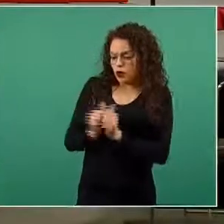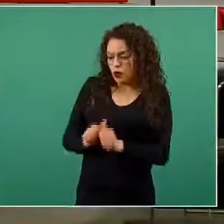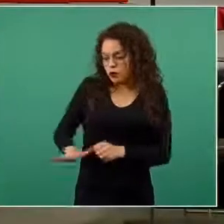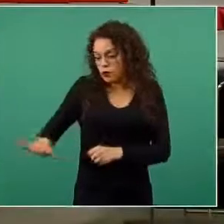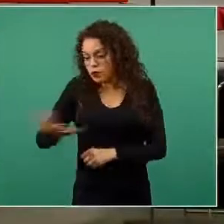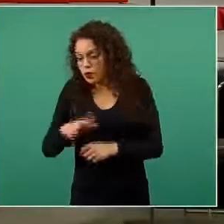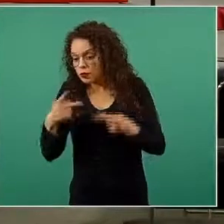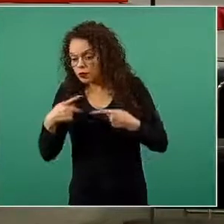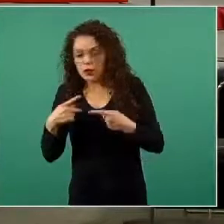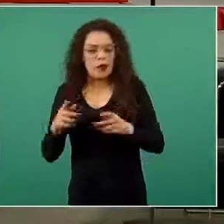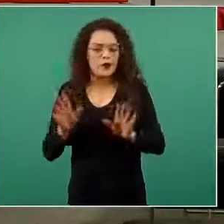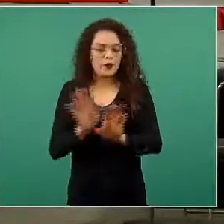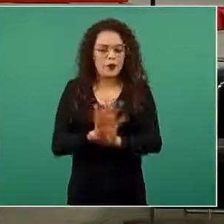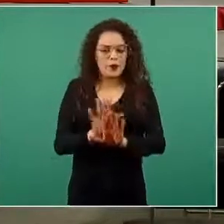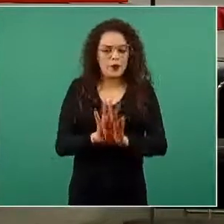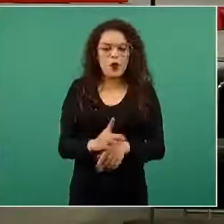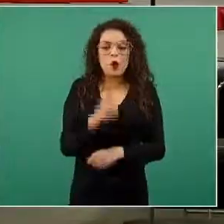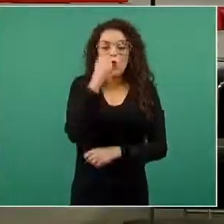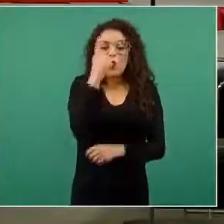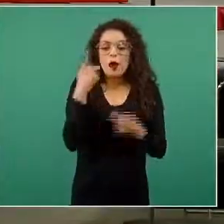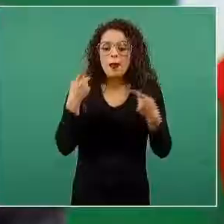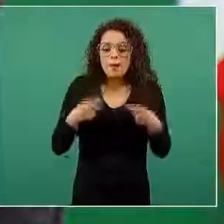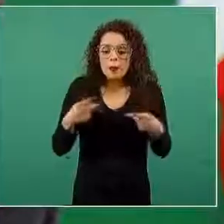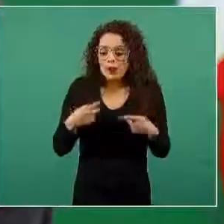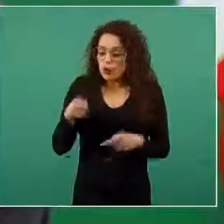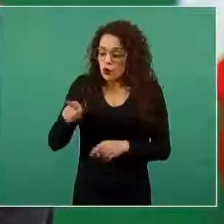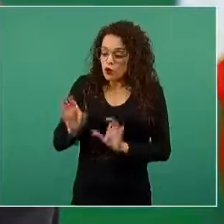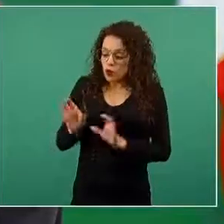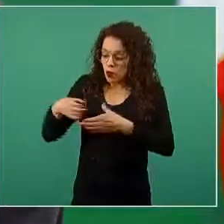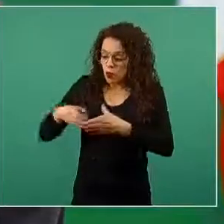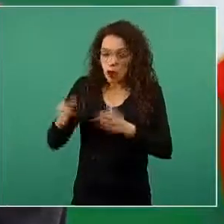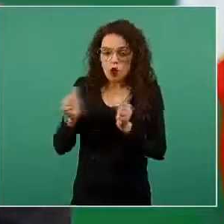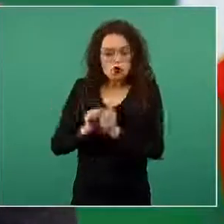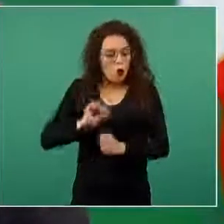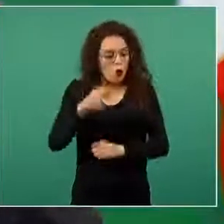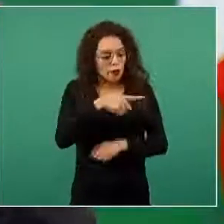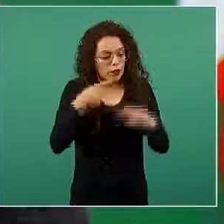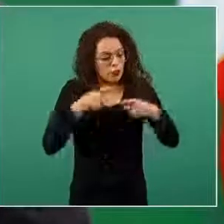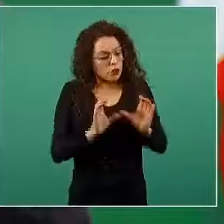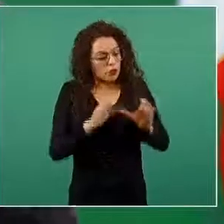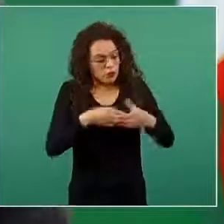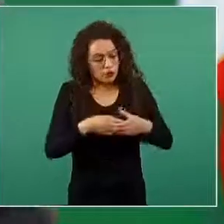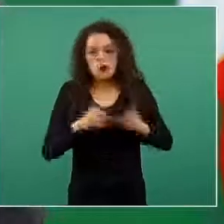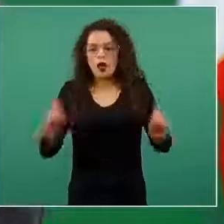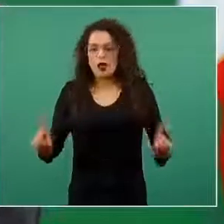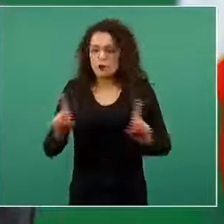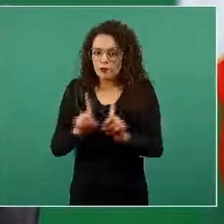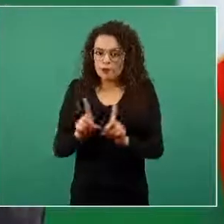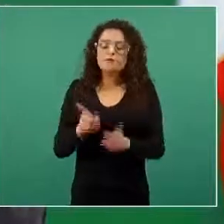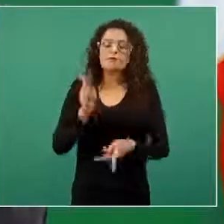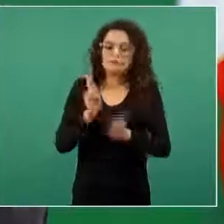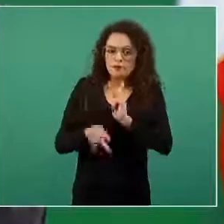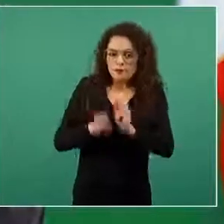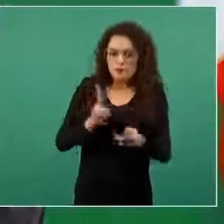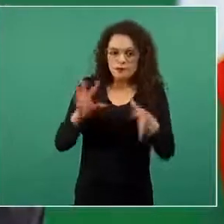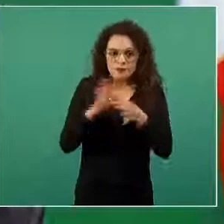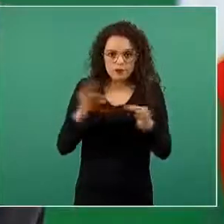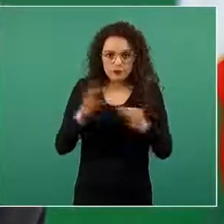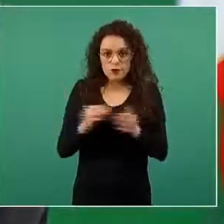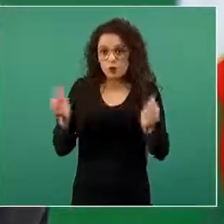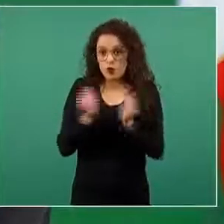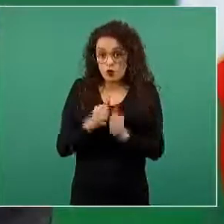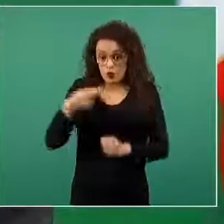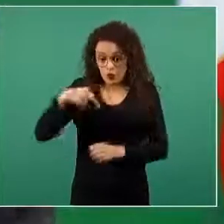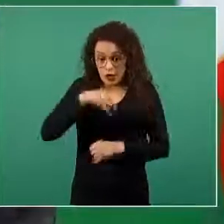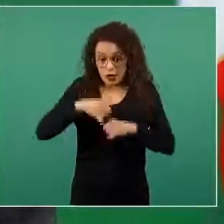insisto, de una persona de la comunidad con otra persona de la comunidad, en base a toda la información que podíamos dar nosotros,